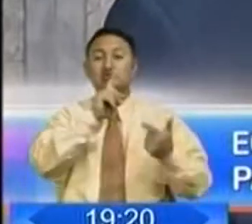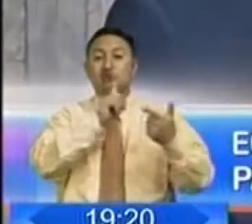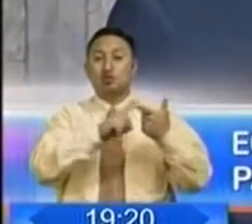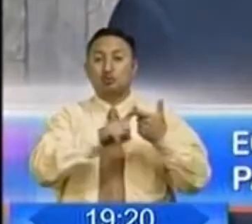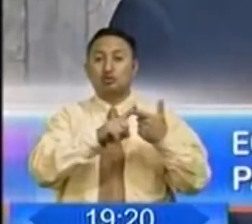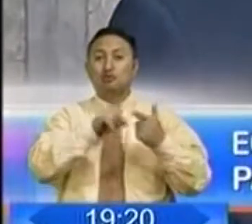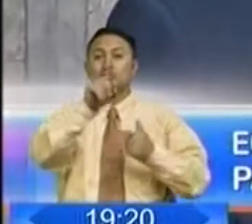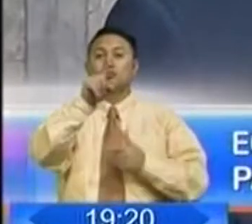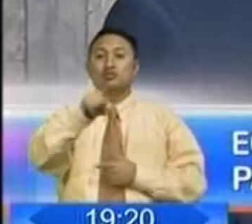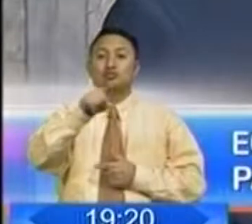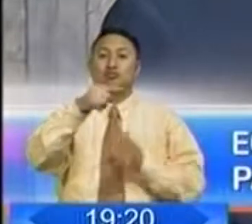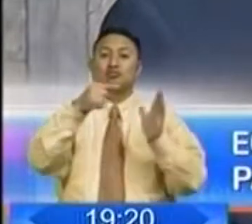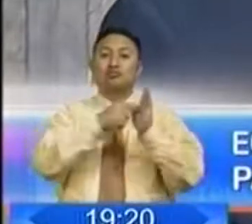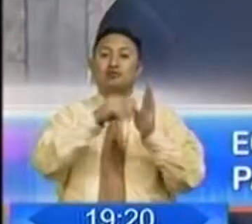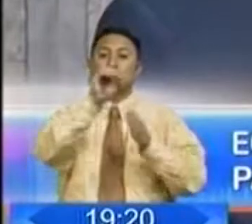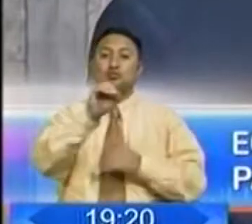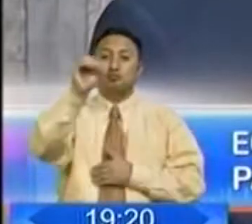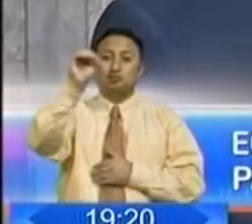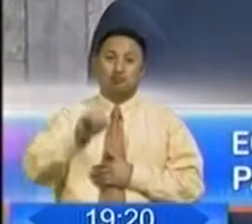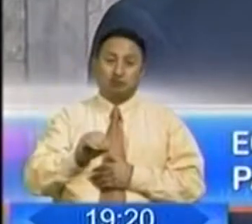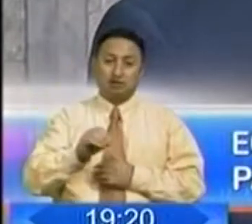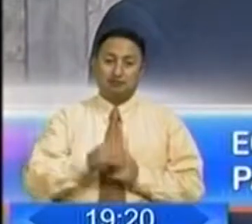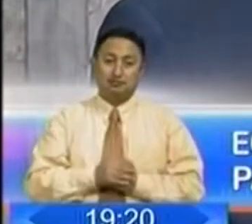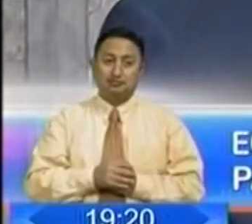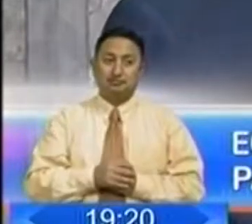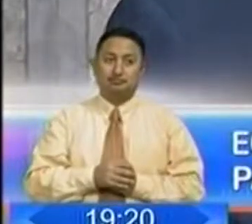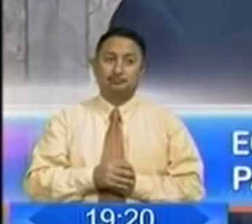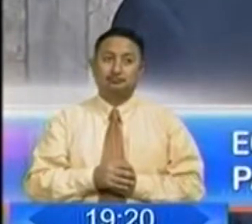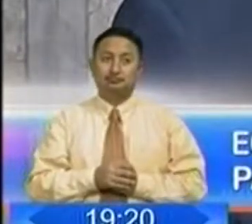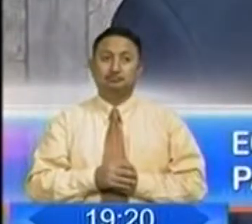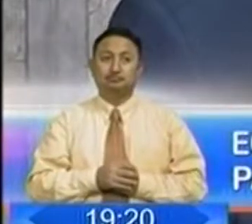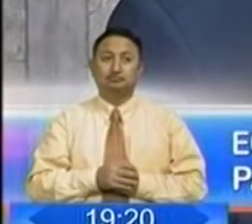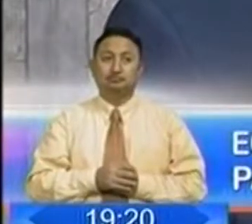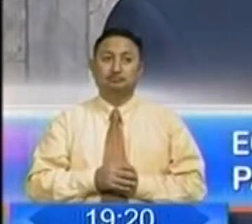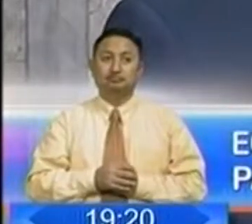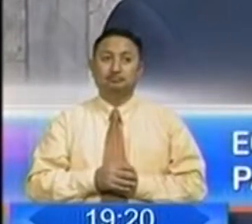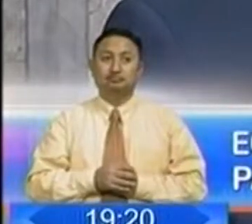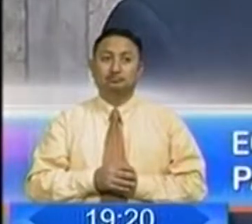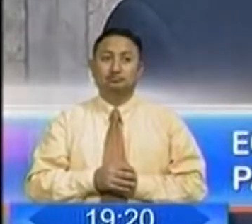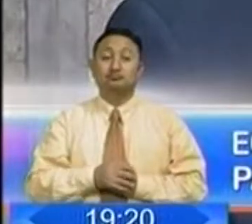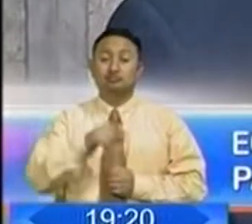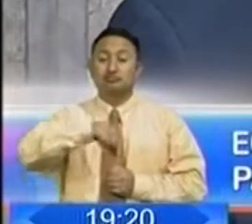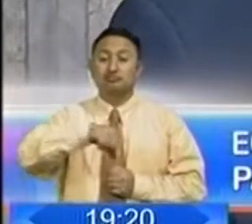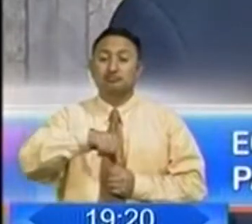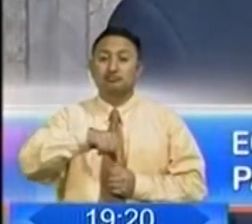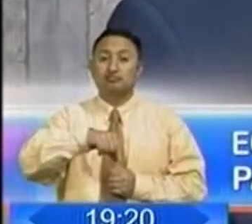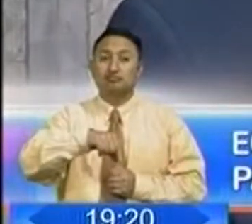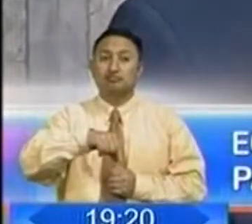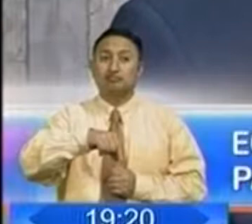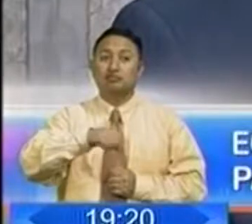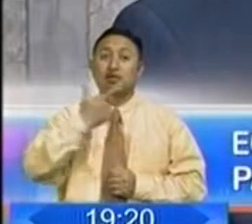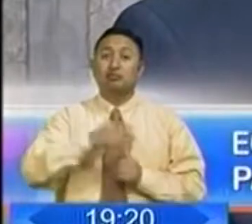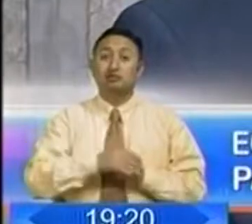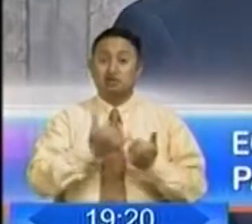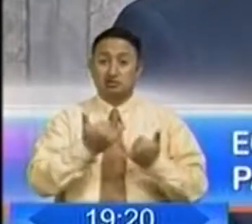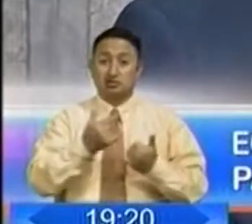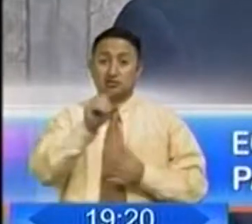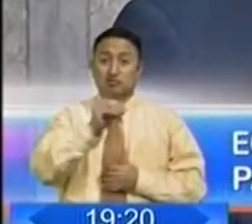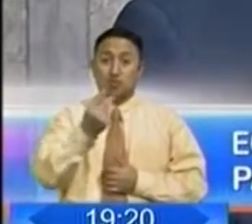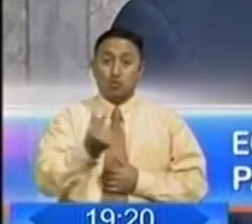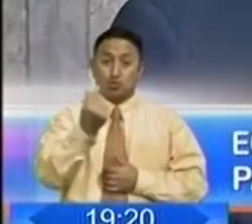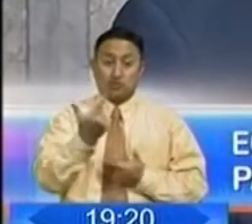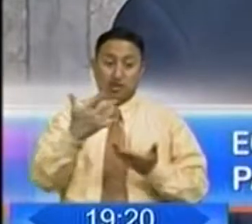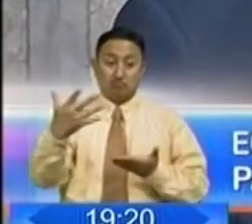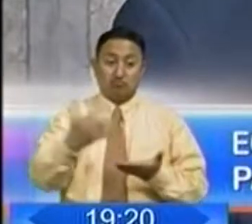decir, la posible ganancia o ventaja que se habría podido obtener y que no se